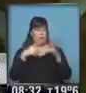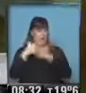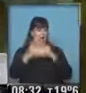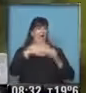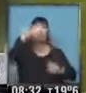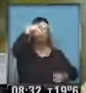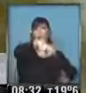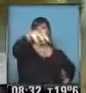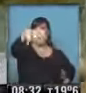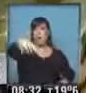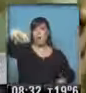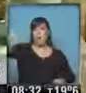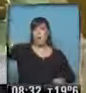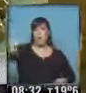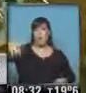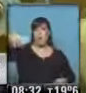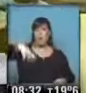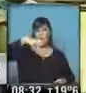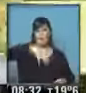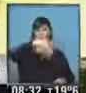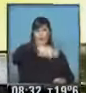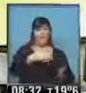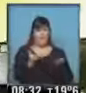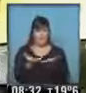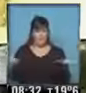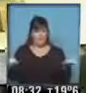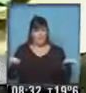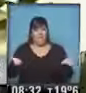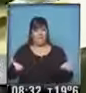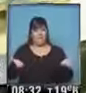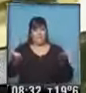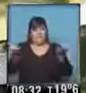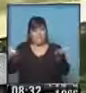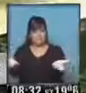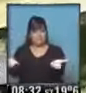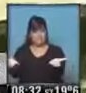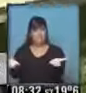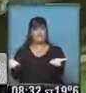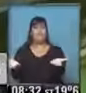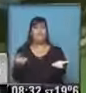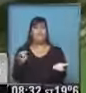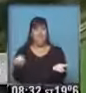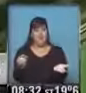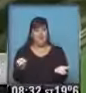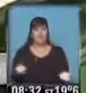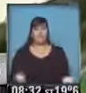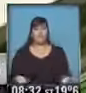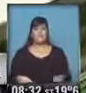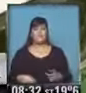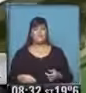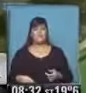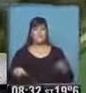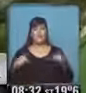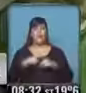están siendo puestos en estos contenedores que van a esta otra etapa, que es en la que se le pone